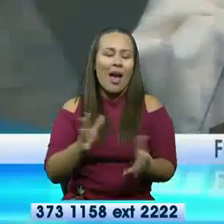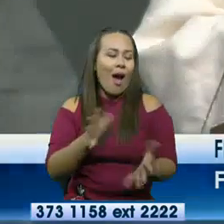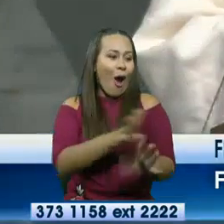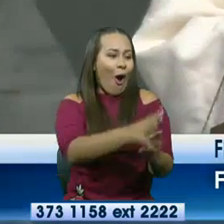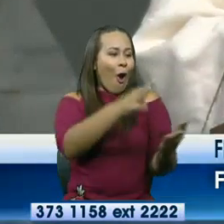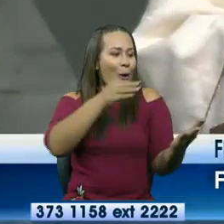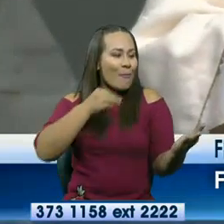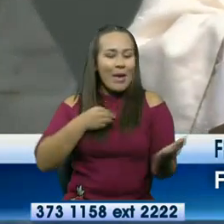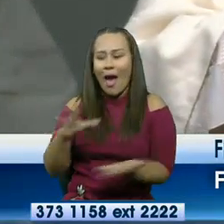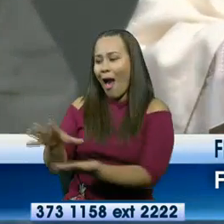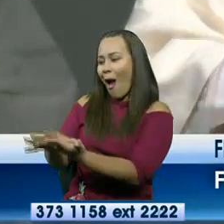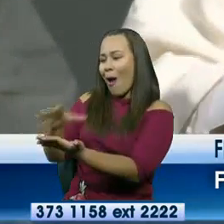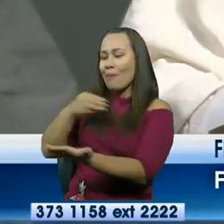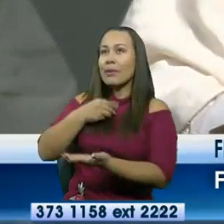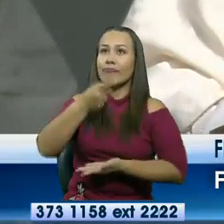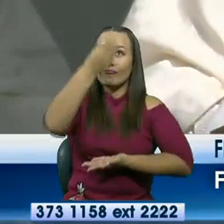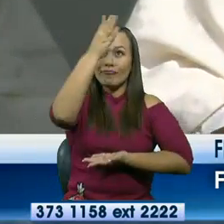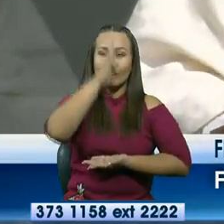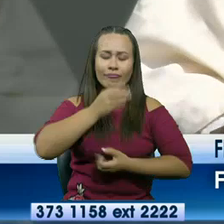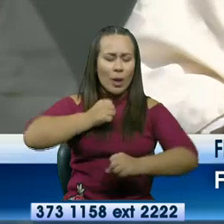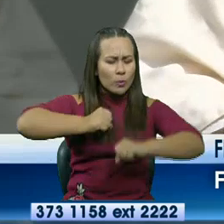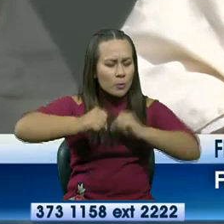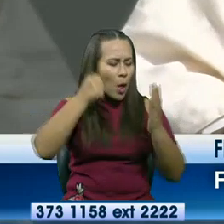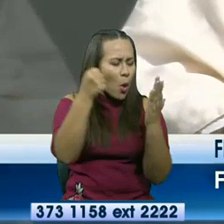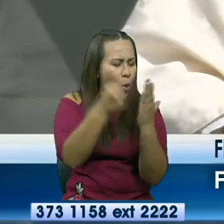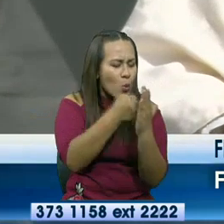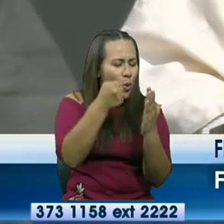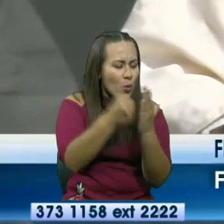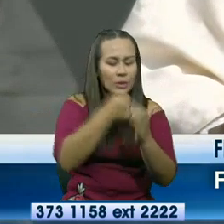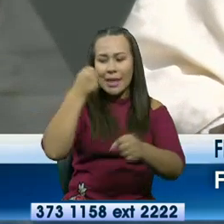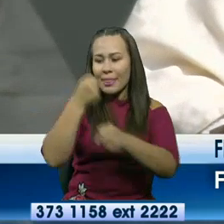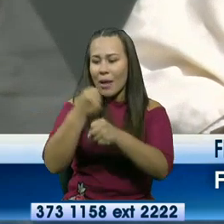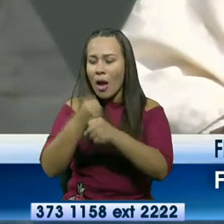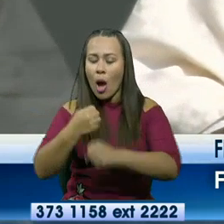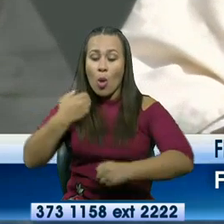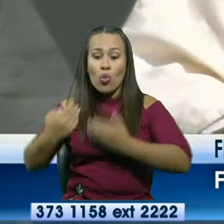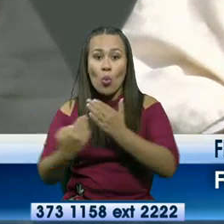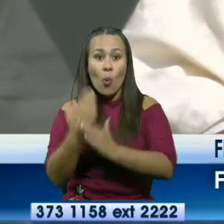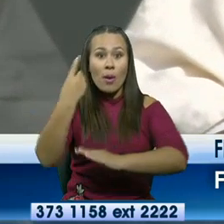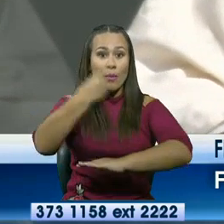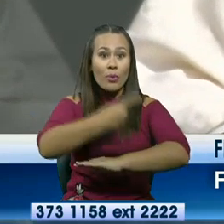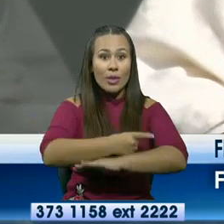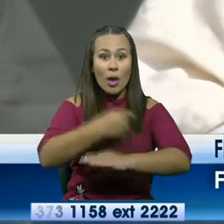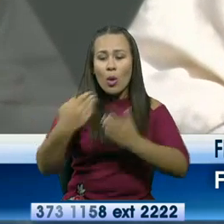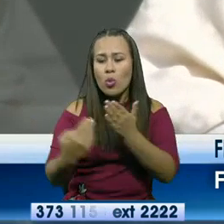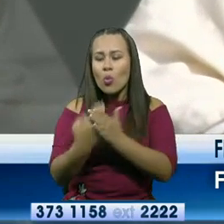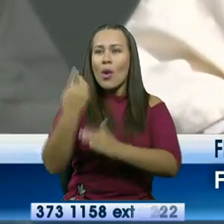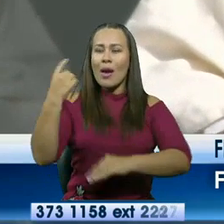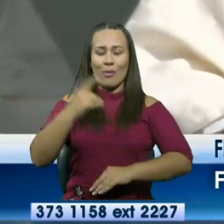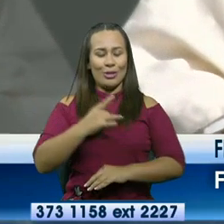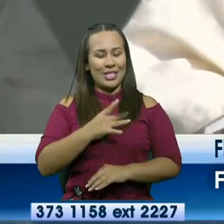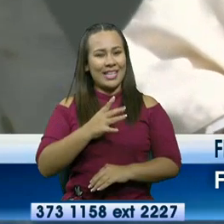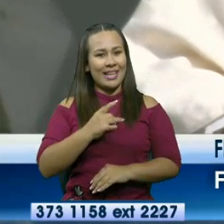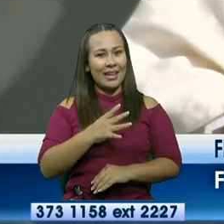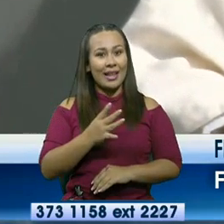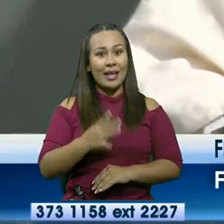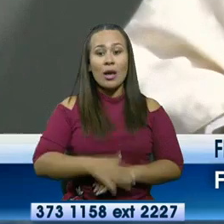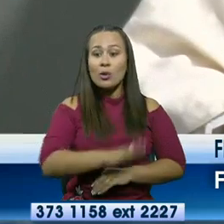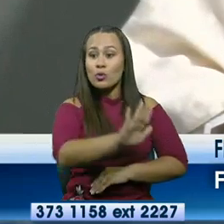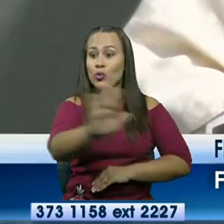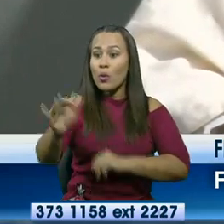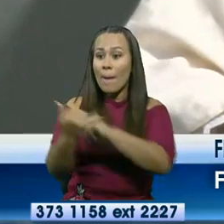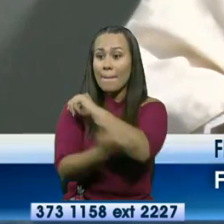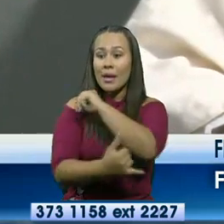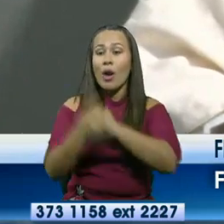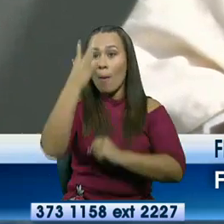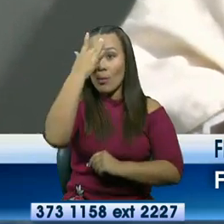el Espíritu de Dios y luchan y trabajan por ese nuevo día, por ese nuevo Chile, porque de ustedes será